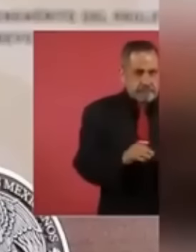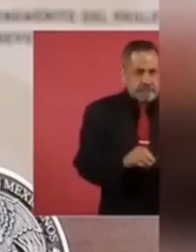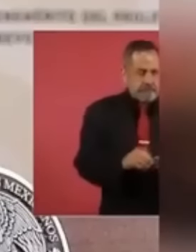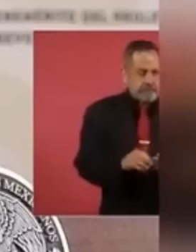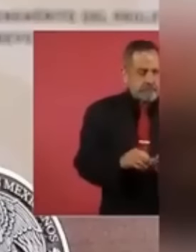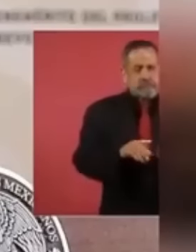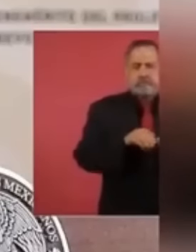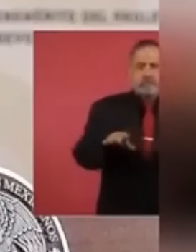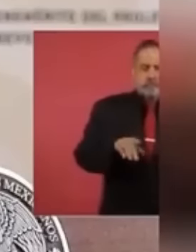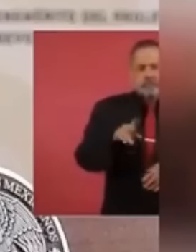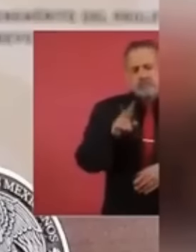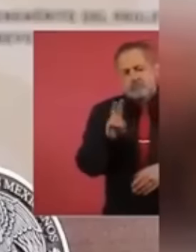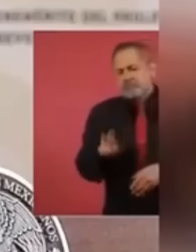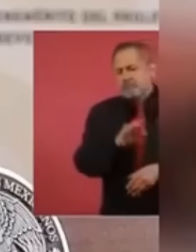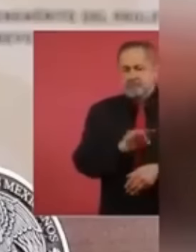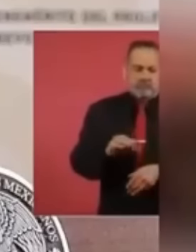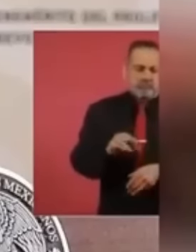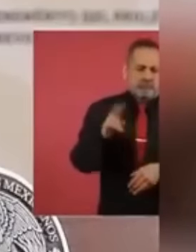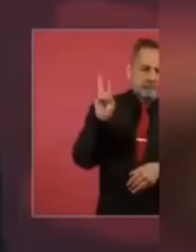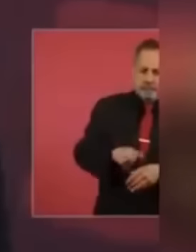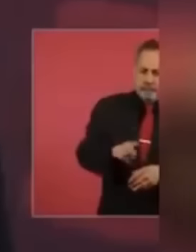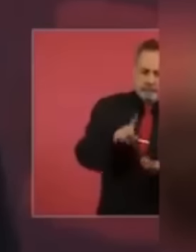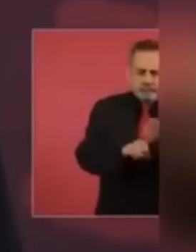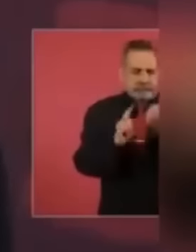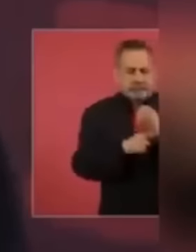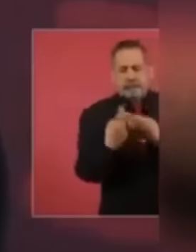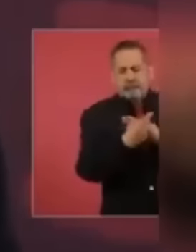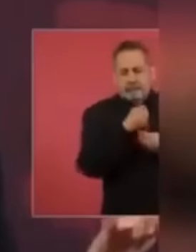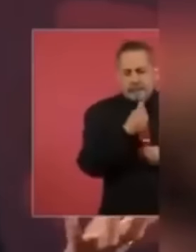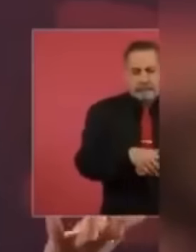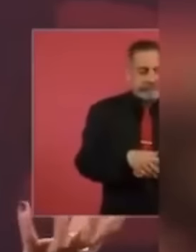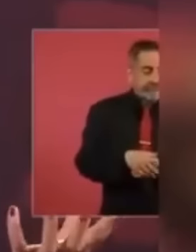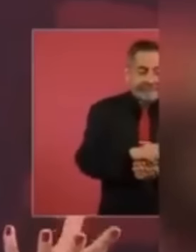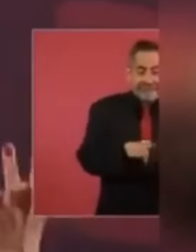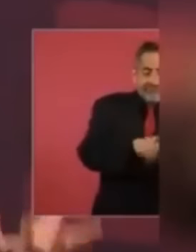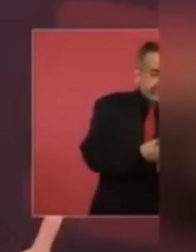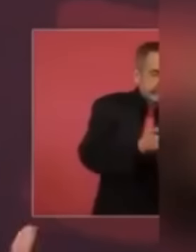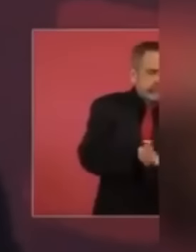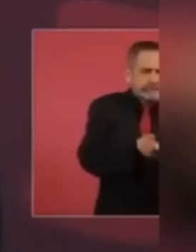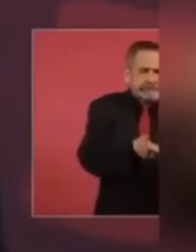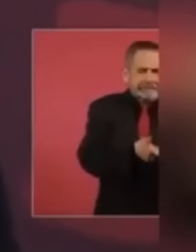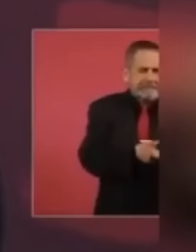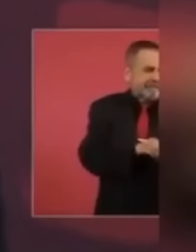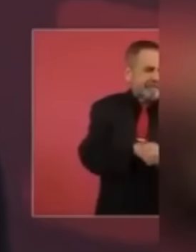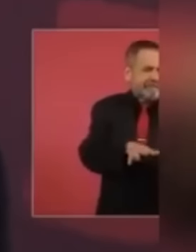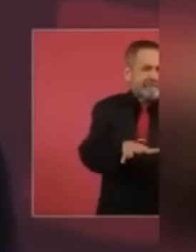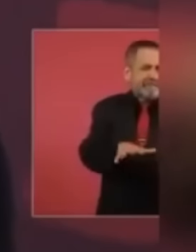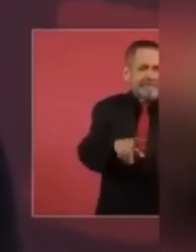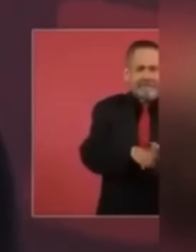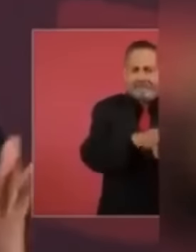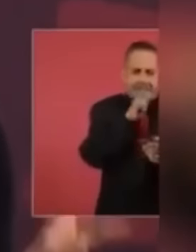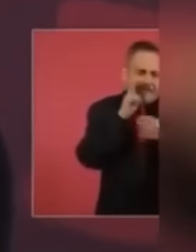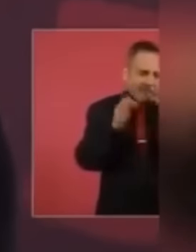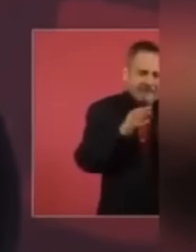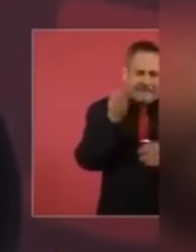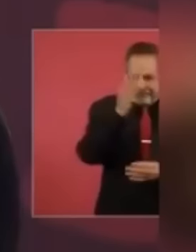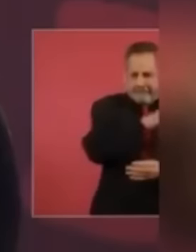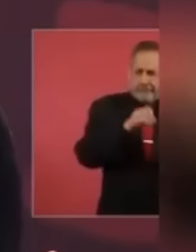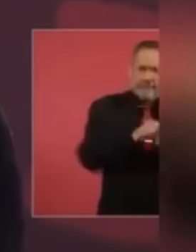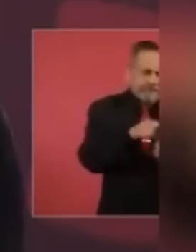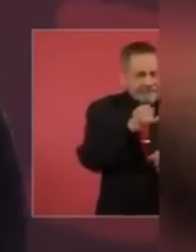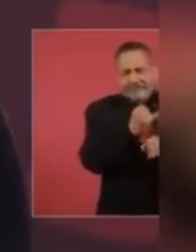confiables y que dicen la verdad y así es como ha crecido también el fenómeno de las noticias falsas a través